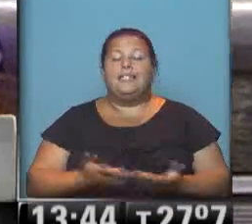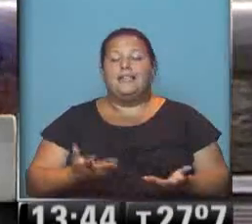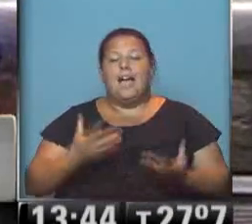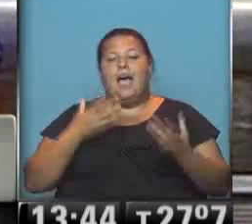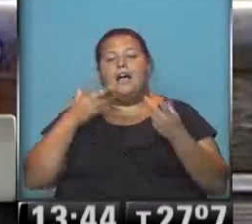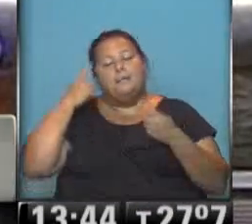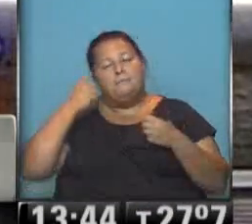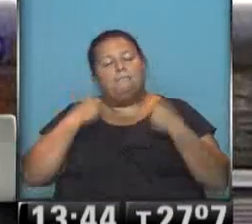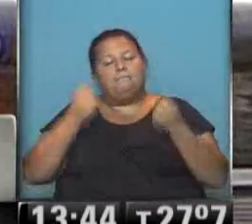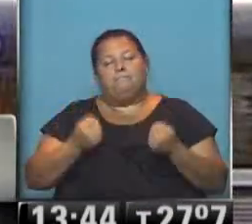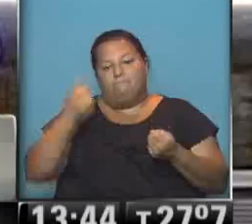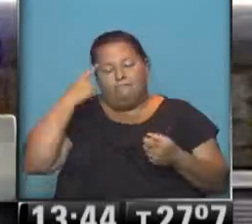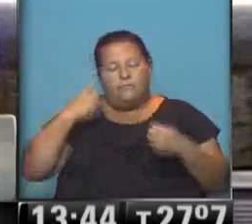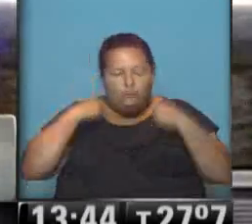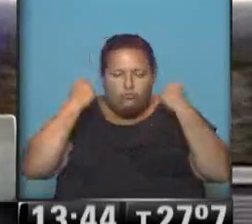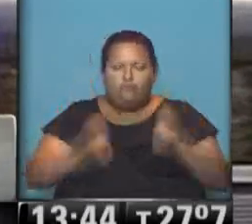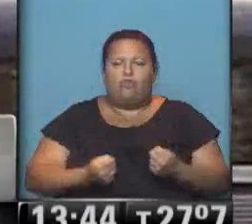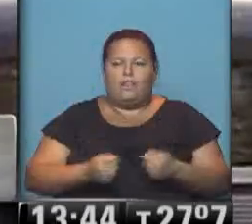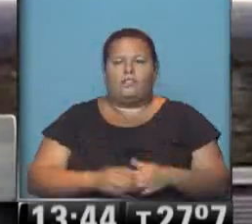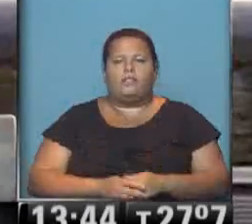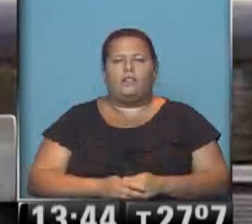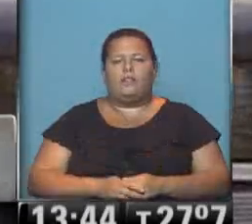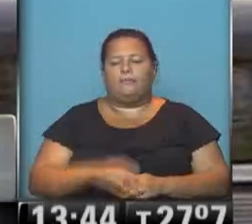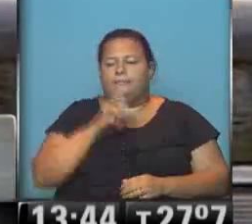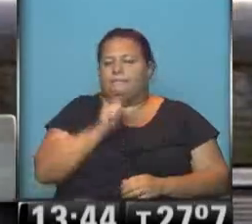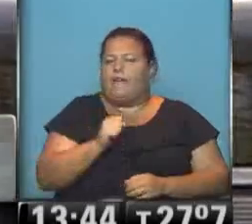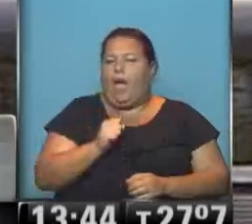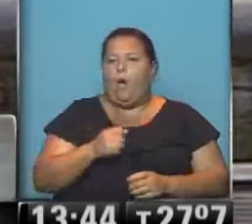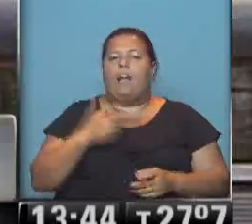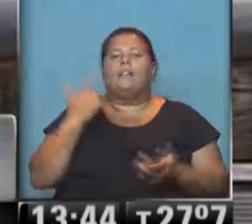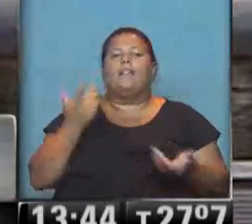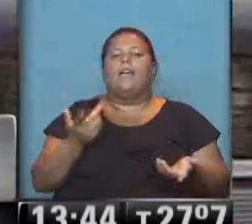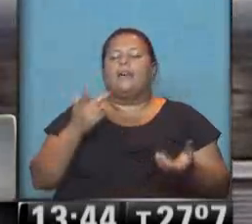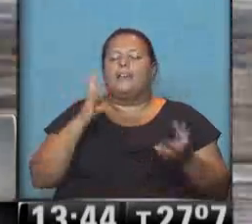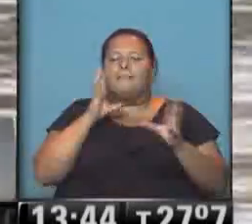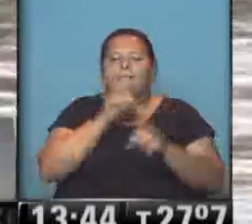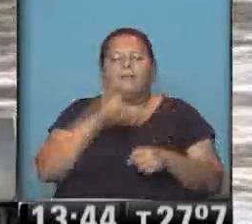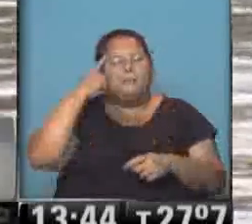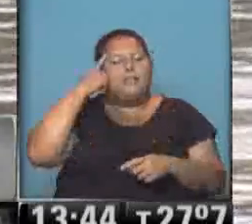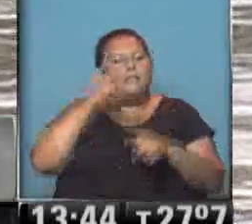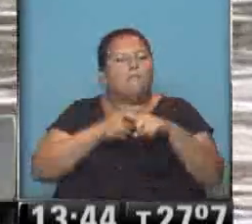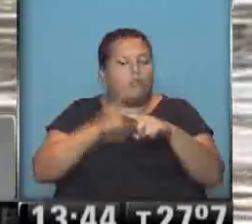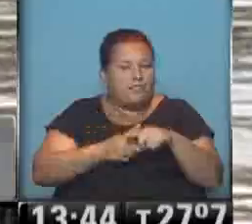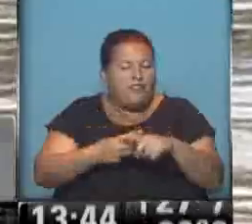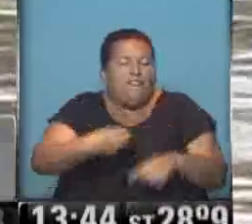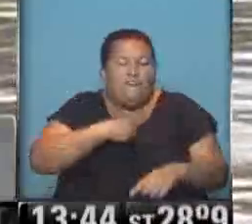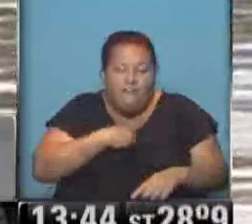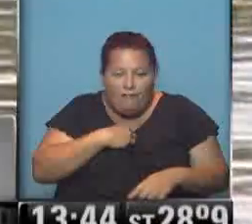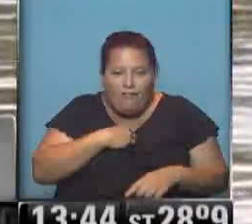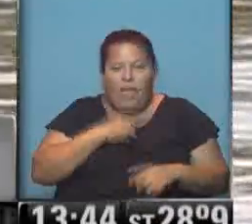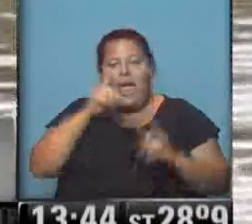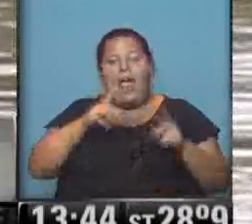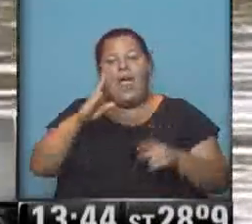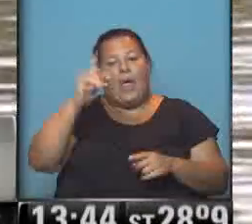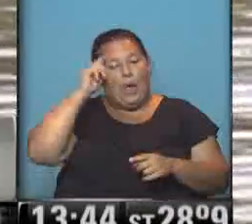con una abnegada realmente una abnegada resistencia y una inquebrantable Esperanza mucha fe en este caso en